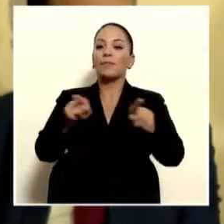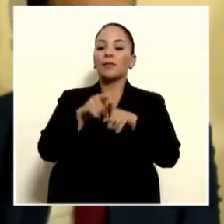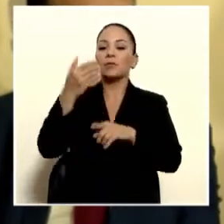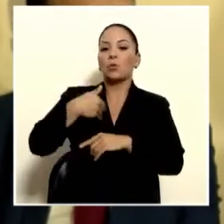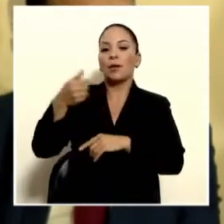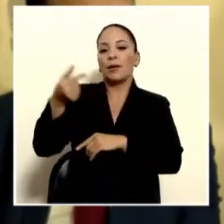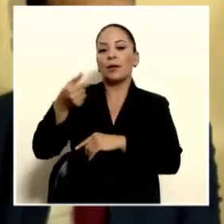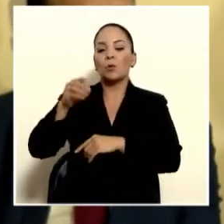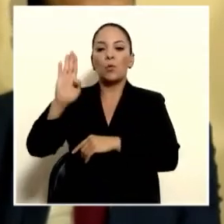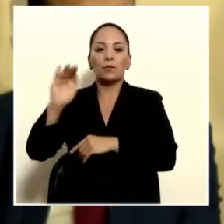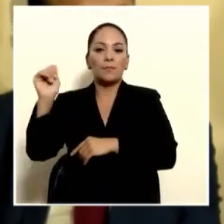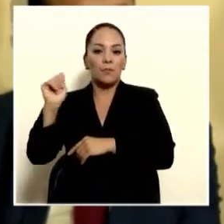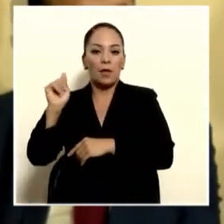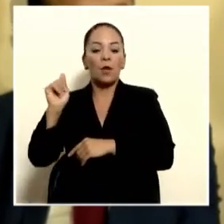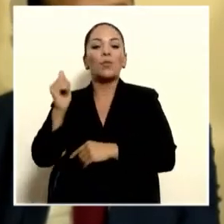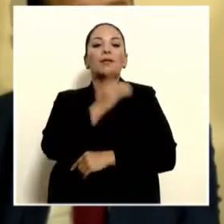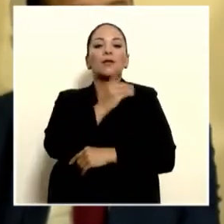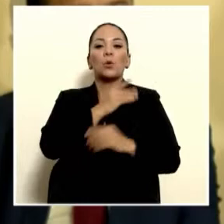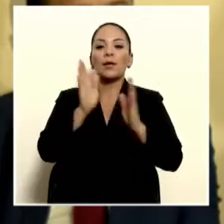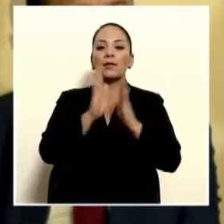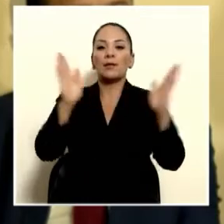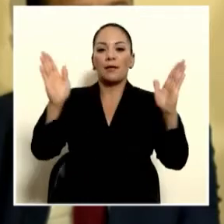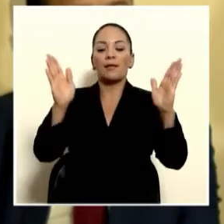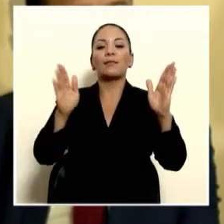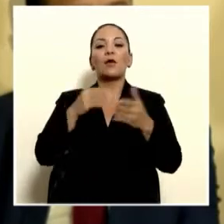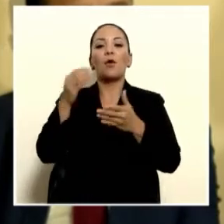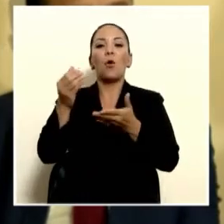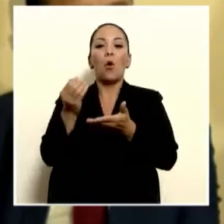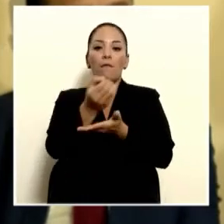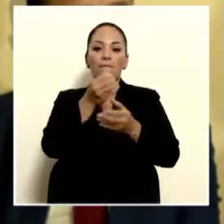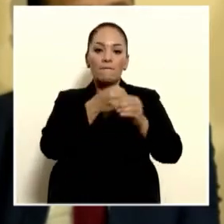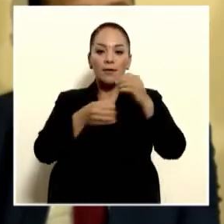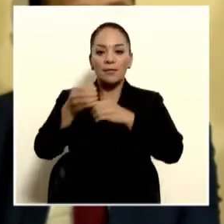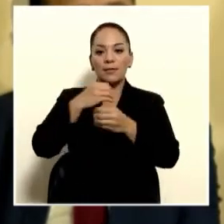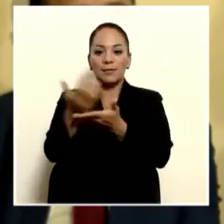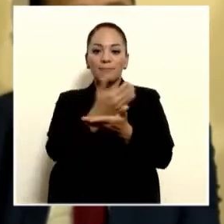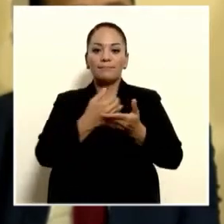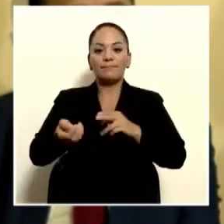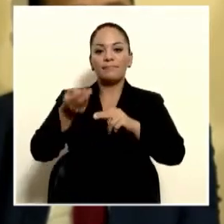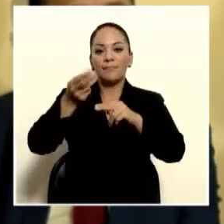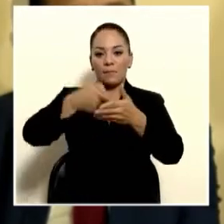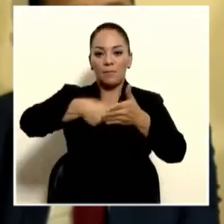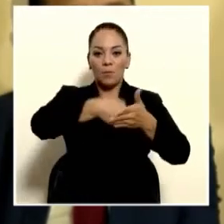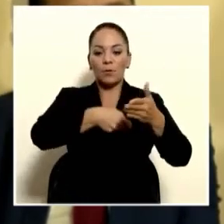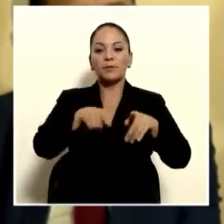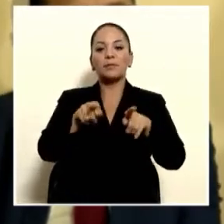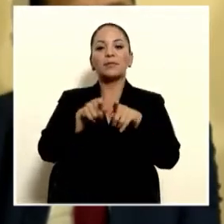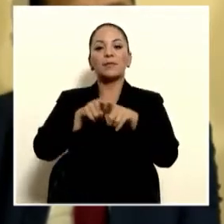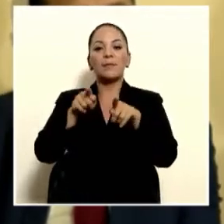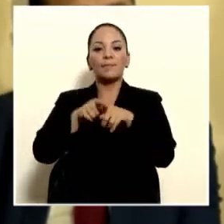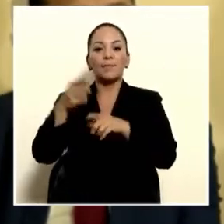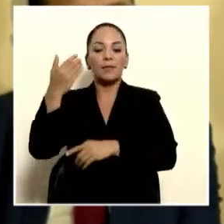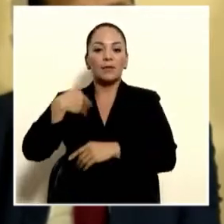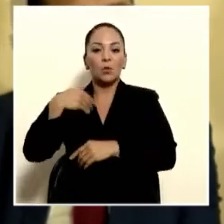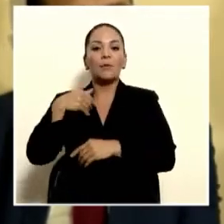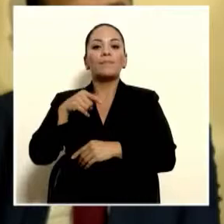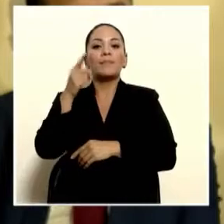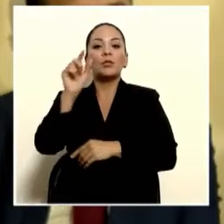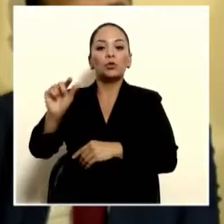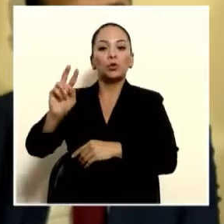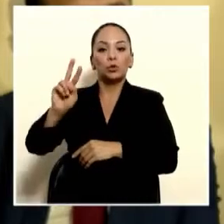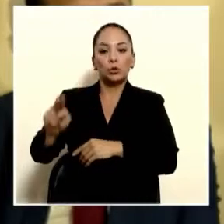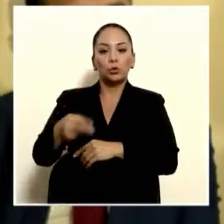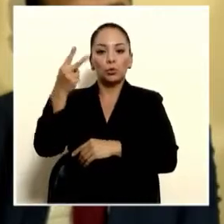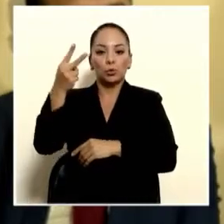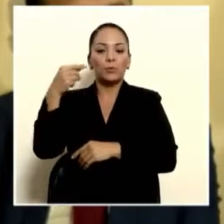señor Gerardo Bolaños Alvarado, director general de Aduanas, el señor Warner Quesada Céspedes, subdirector general de Aduanas, y